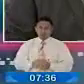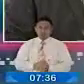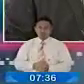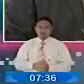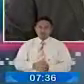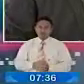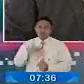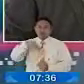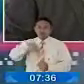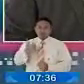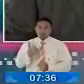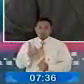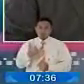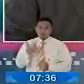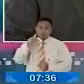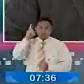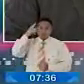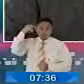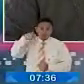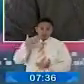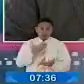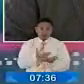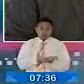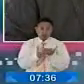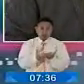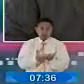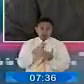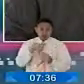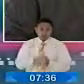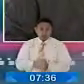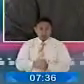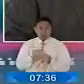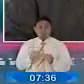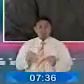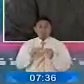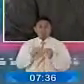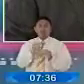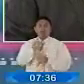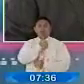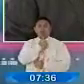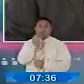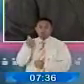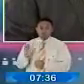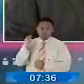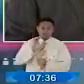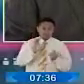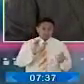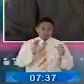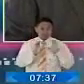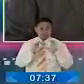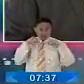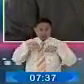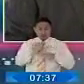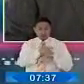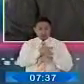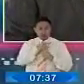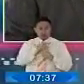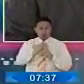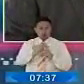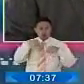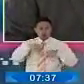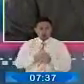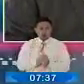esta circunstancia que el gobierno presenta para que las inversiones privadas se realicen es positivo. Es algo que